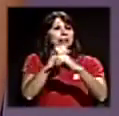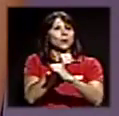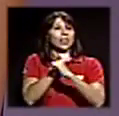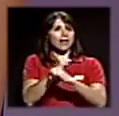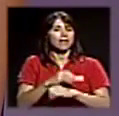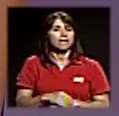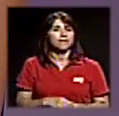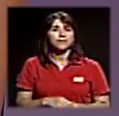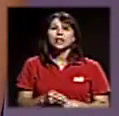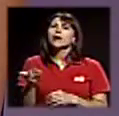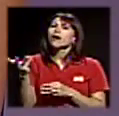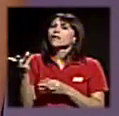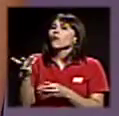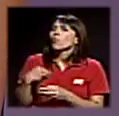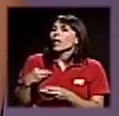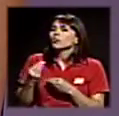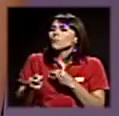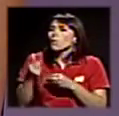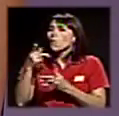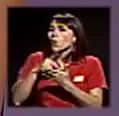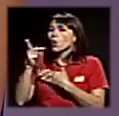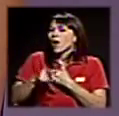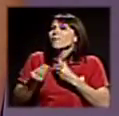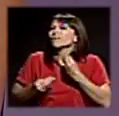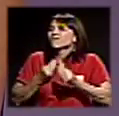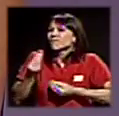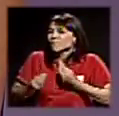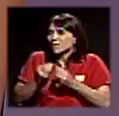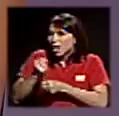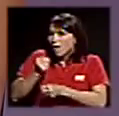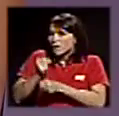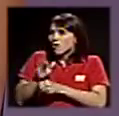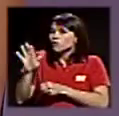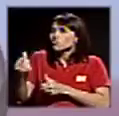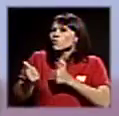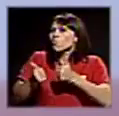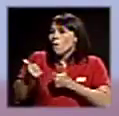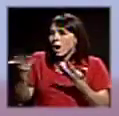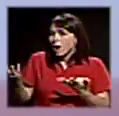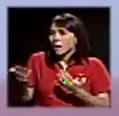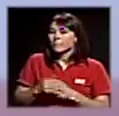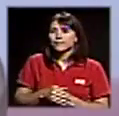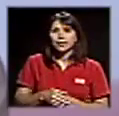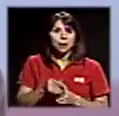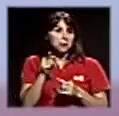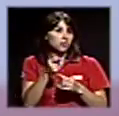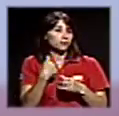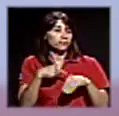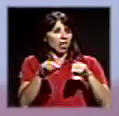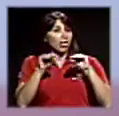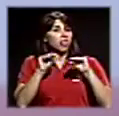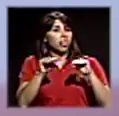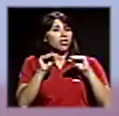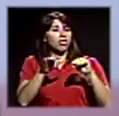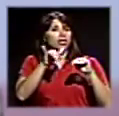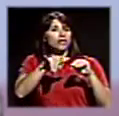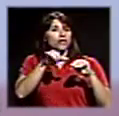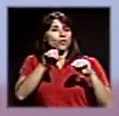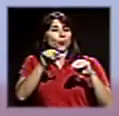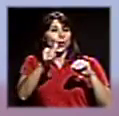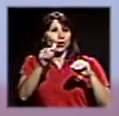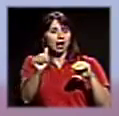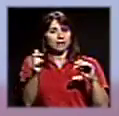un poquito cómo era el programa, qué era el tipo de intervención que estabas haciendo con ellos. Eran clases de yoga básicamente a un nivel